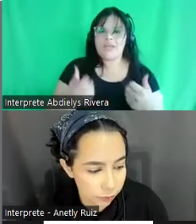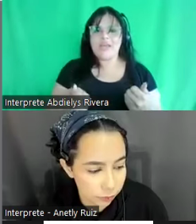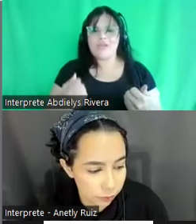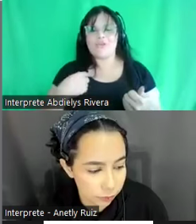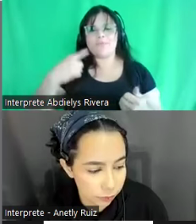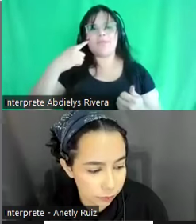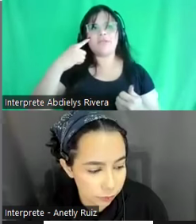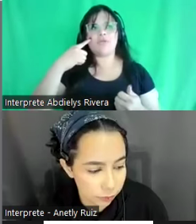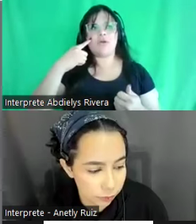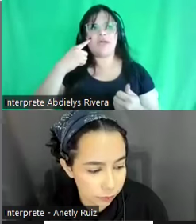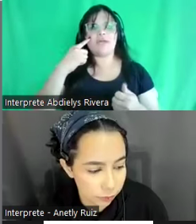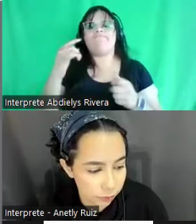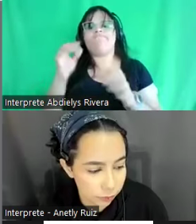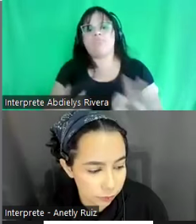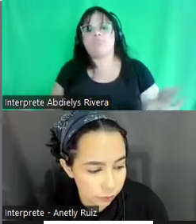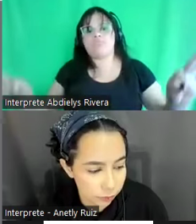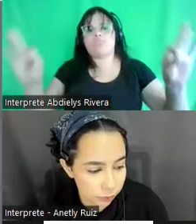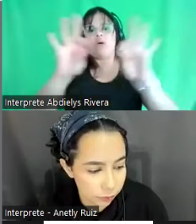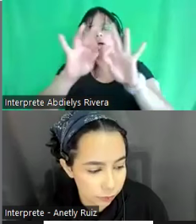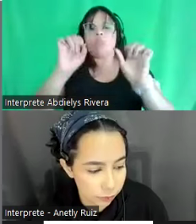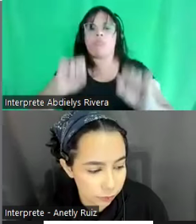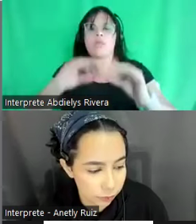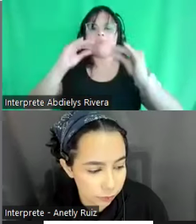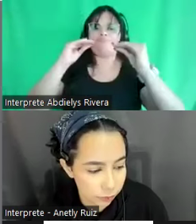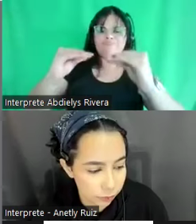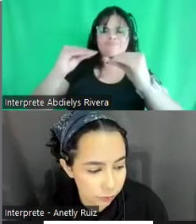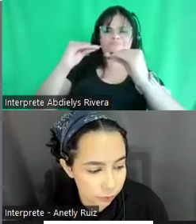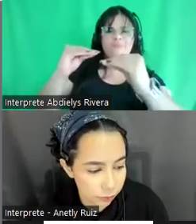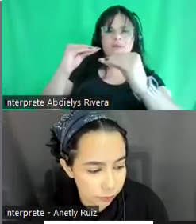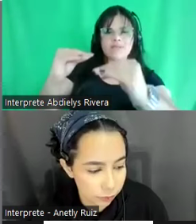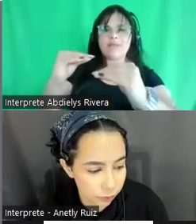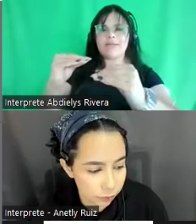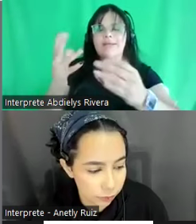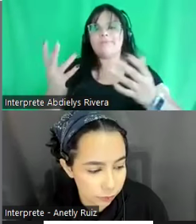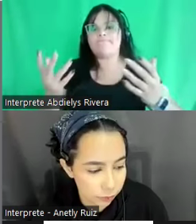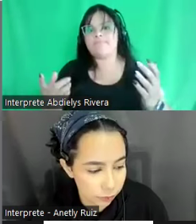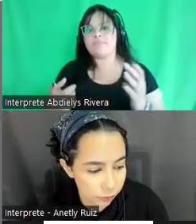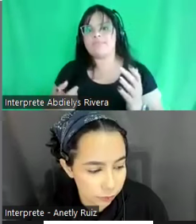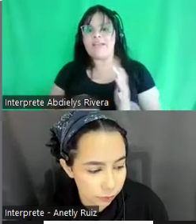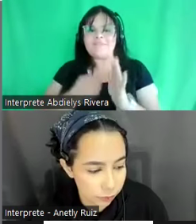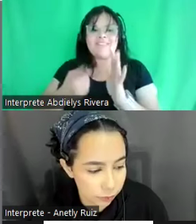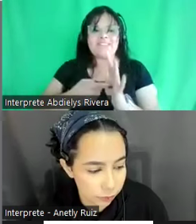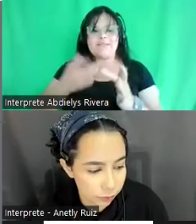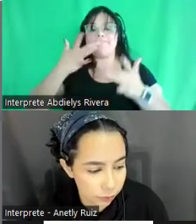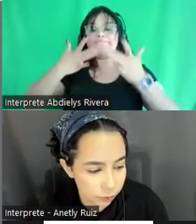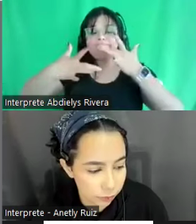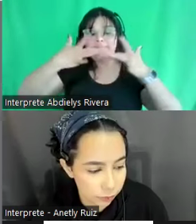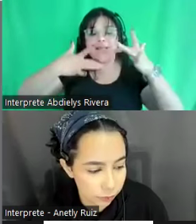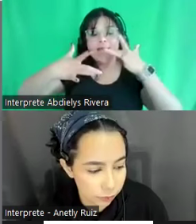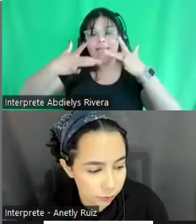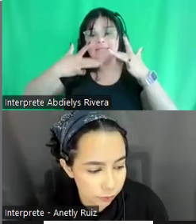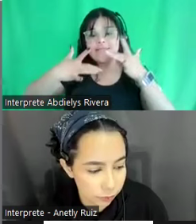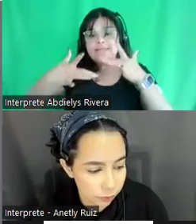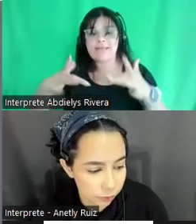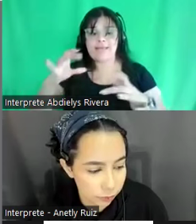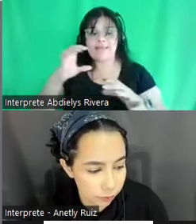educar. Carecemos de educación. Y que, ¿verdad?, todo el mundo se haya tomado el tiempo de estar aquí escuchando sobre